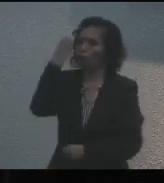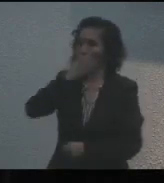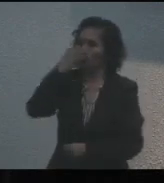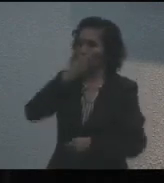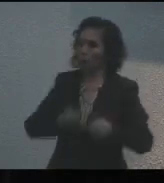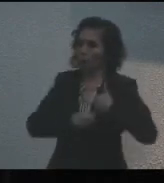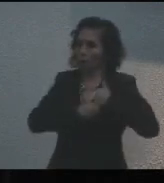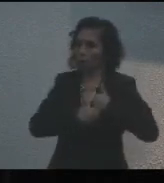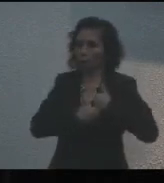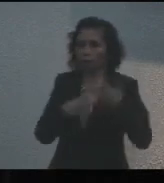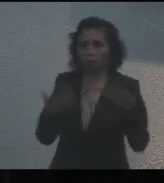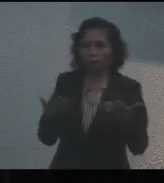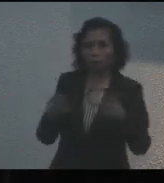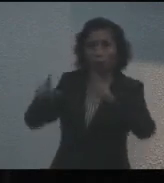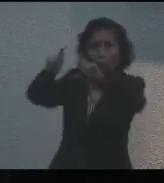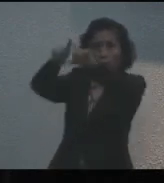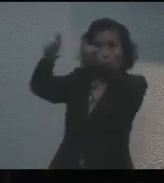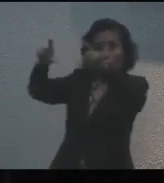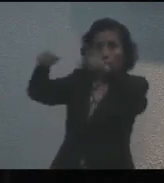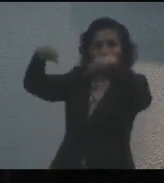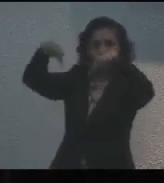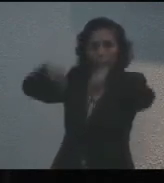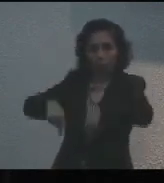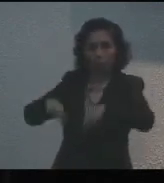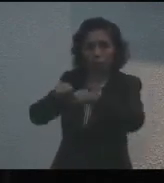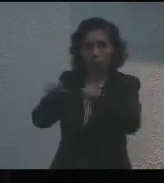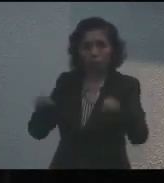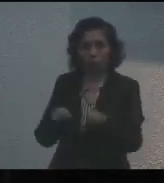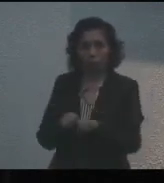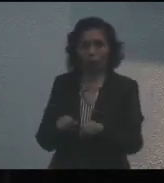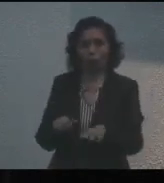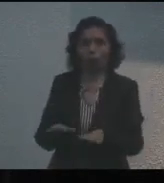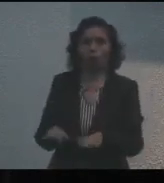Militar, en el muro de honor de este importante recinto.